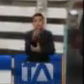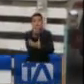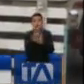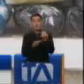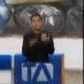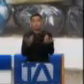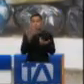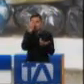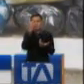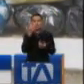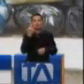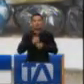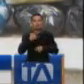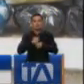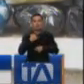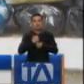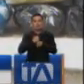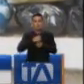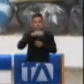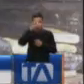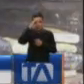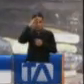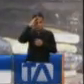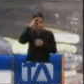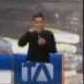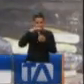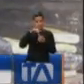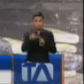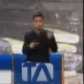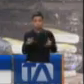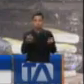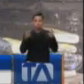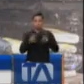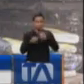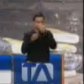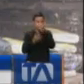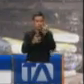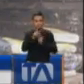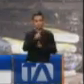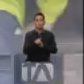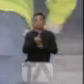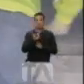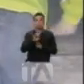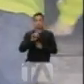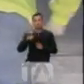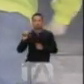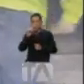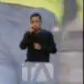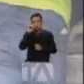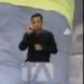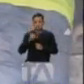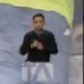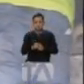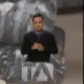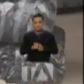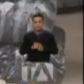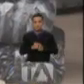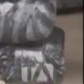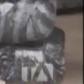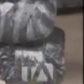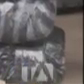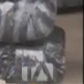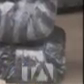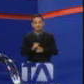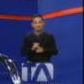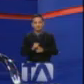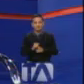desarrollaron gracias al trabajo de inteligencia y reportes de ciudadanos al 1-800-DROGAS. En Quito, Ana María Cañizares,